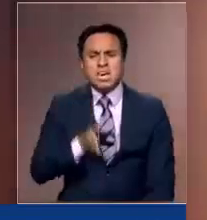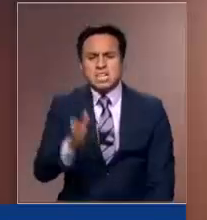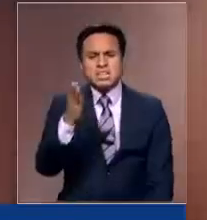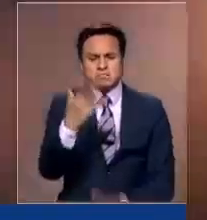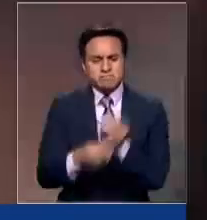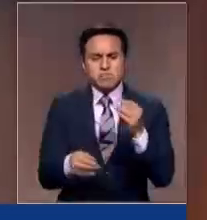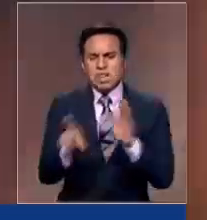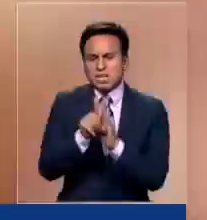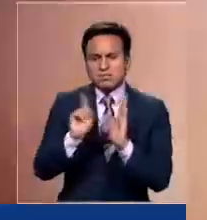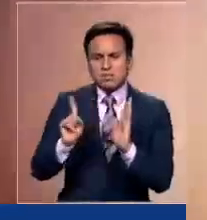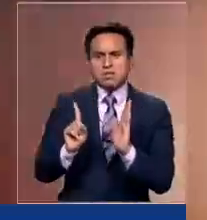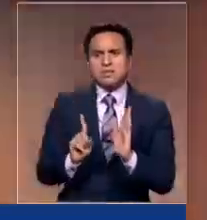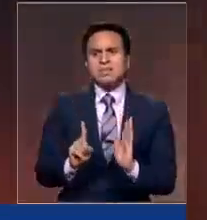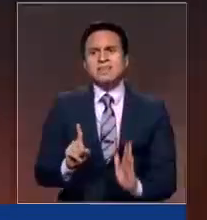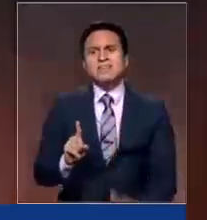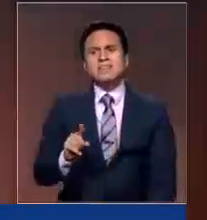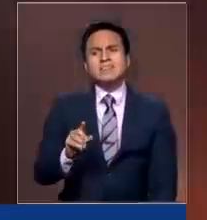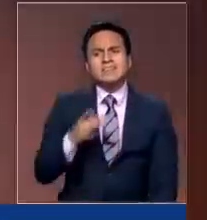no